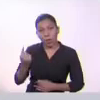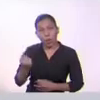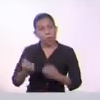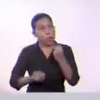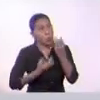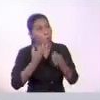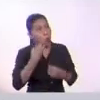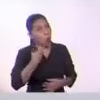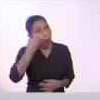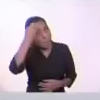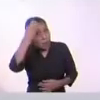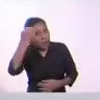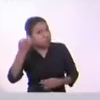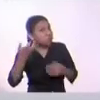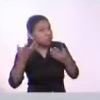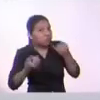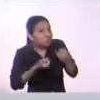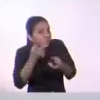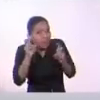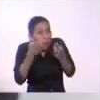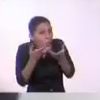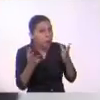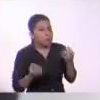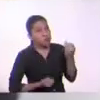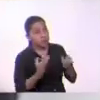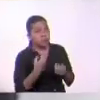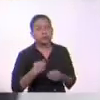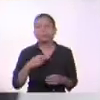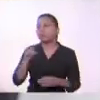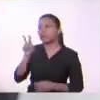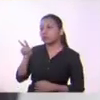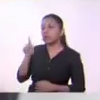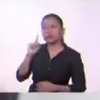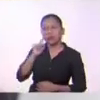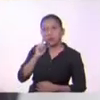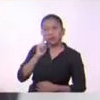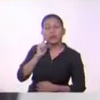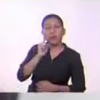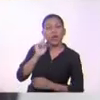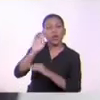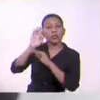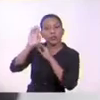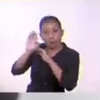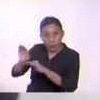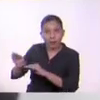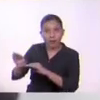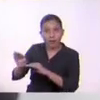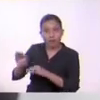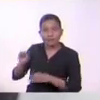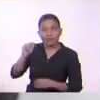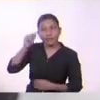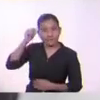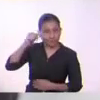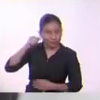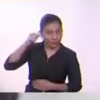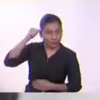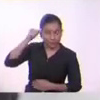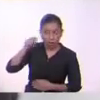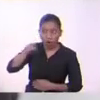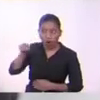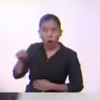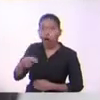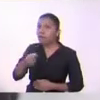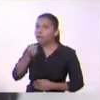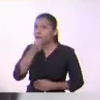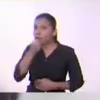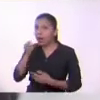la persona a quien entrevista. Es importante que el entrevistador analice el contenido de